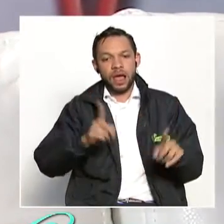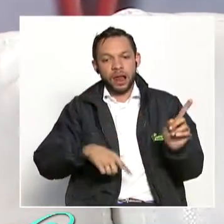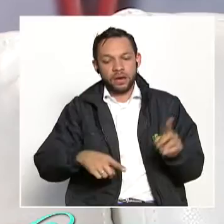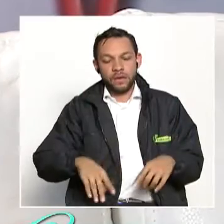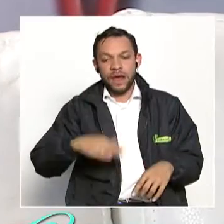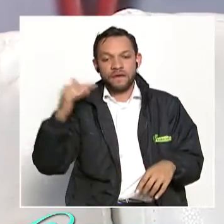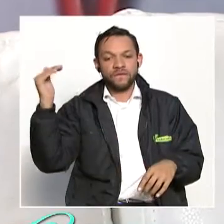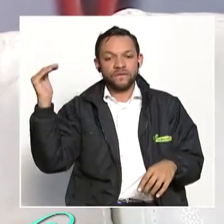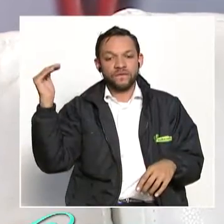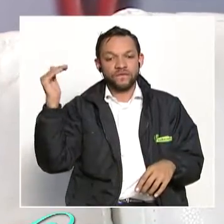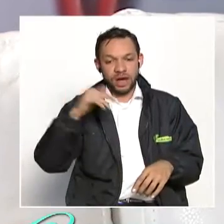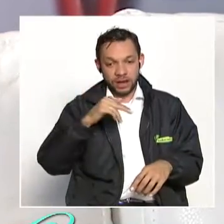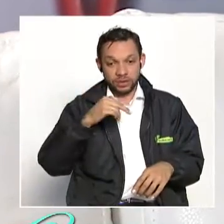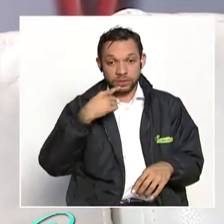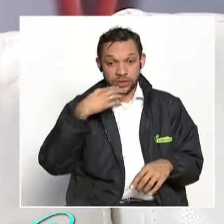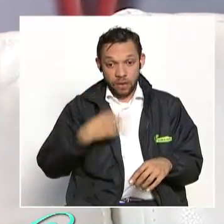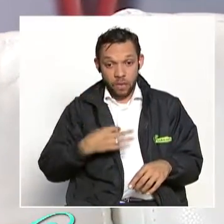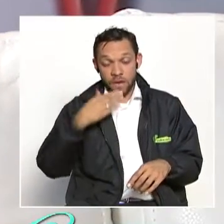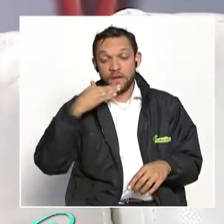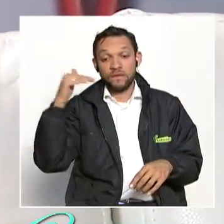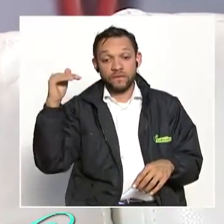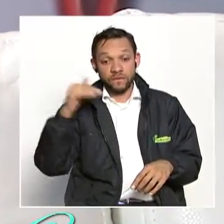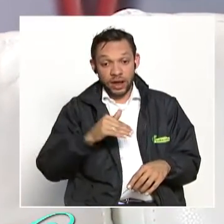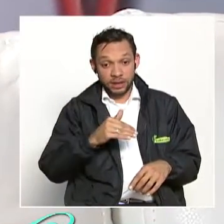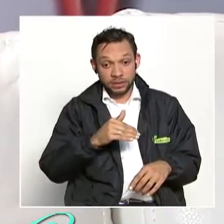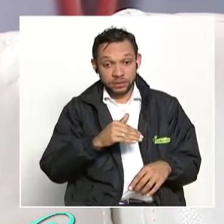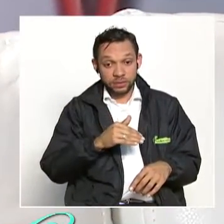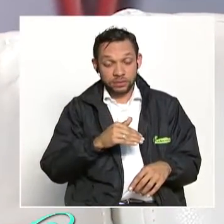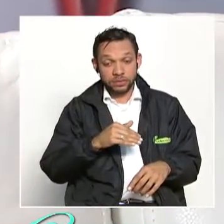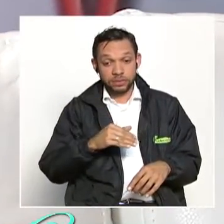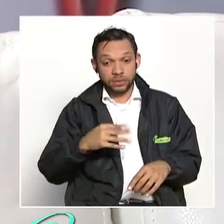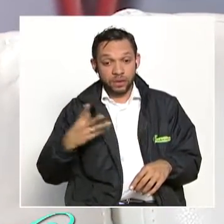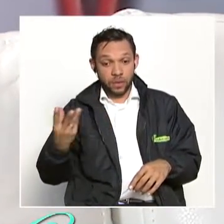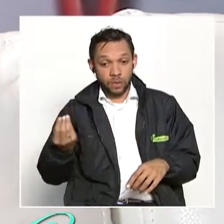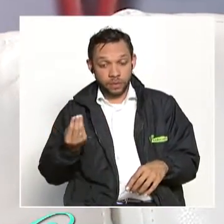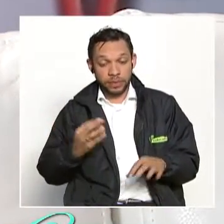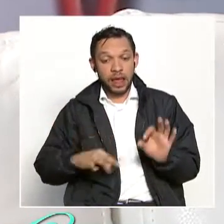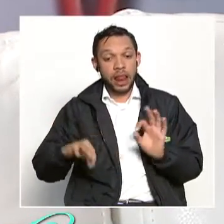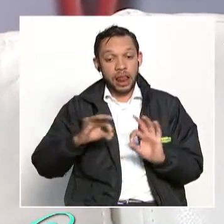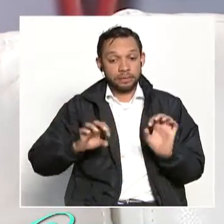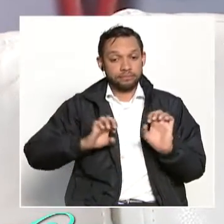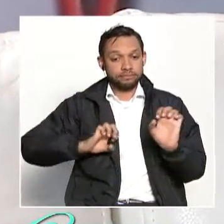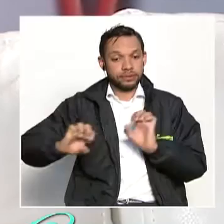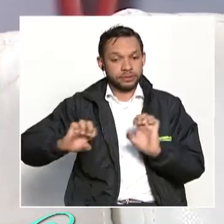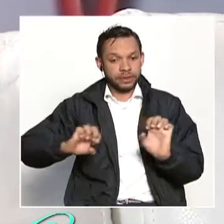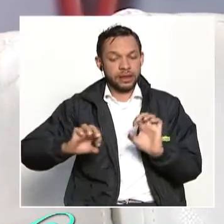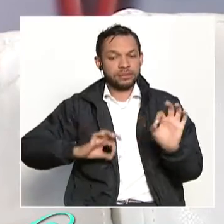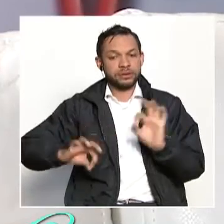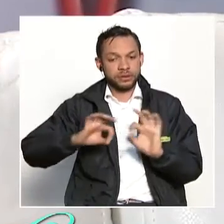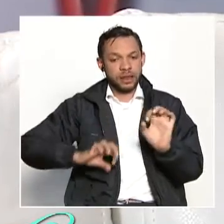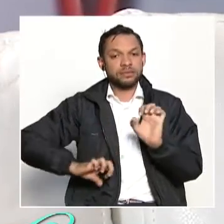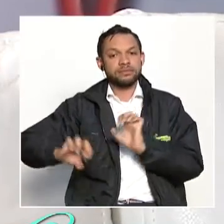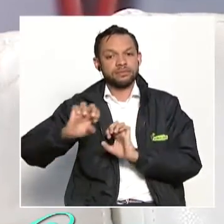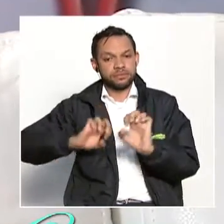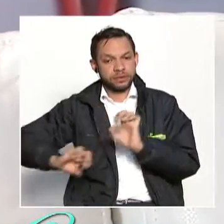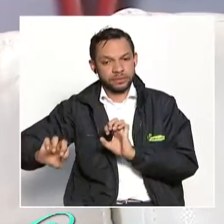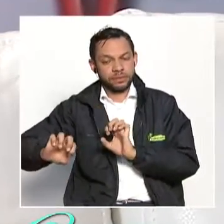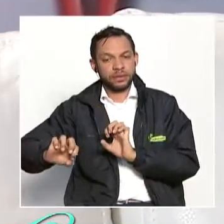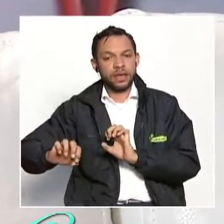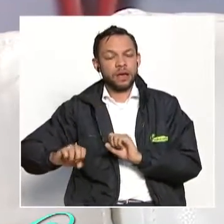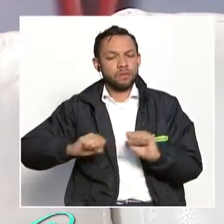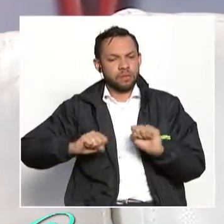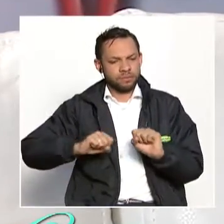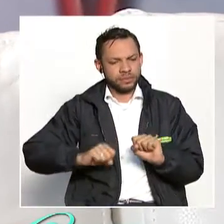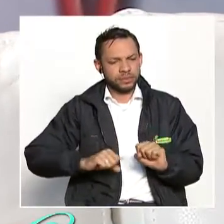pero falsos positivos es un término científico, pero es decir, el sistema inmune nuestro en esa guerra con las bacterias